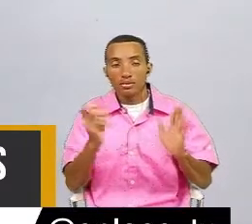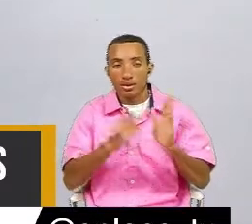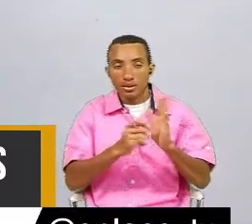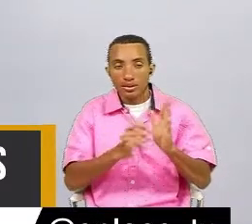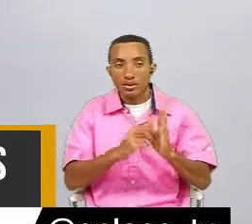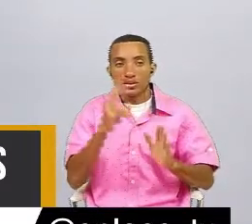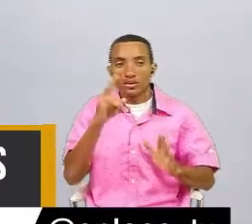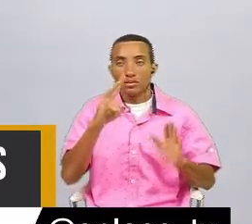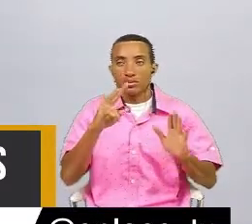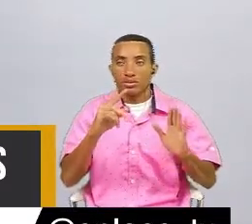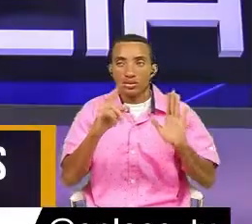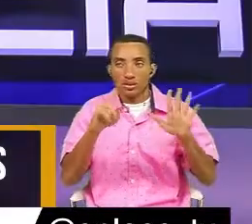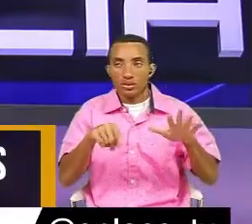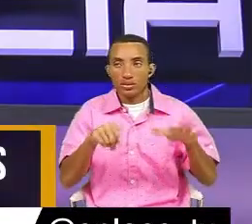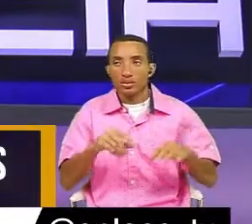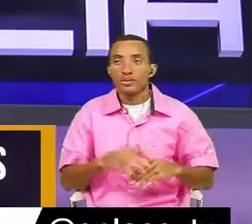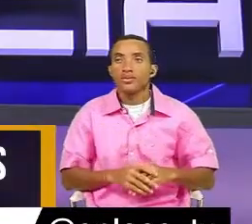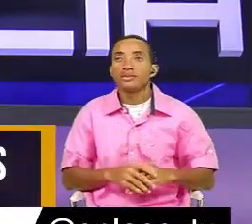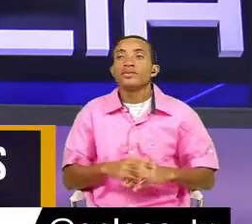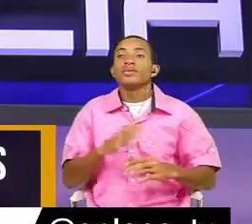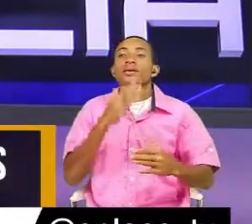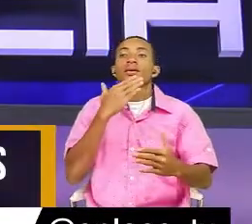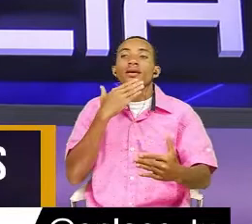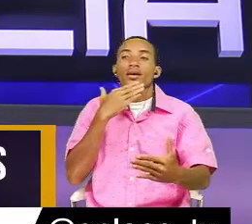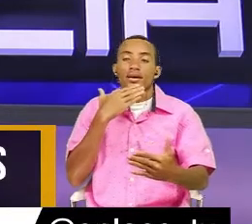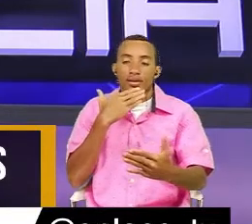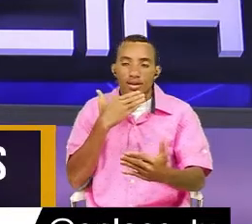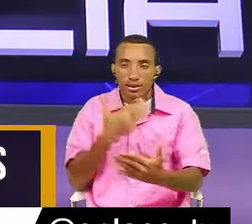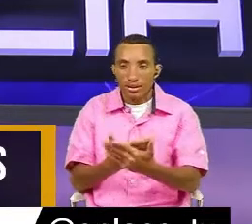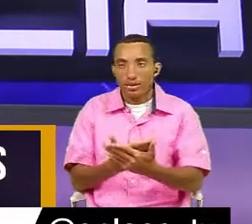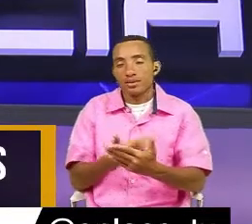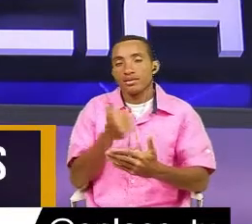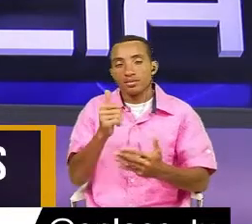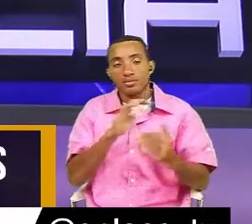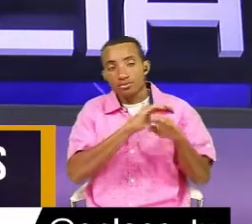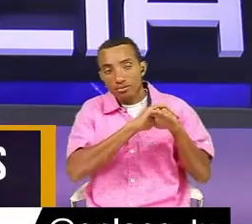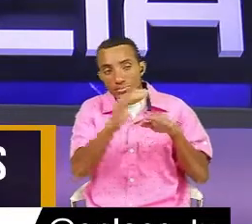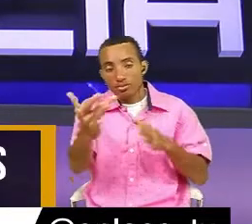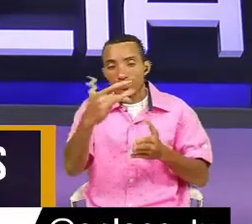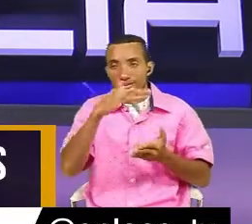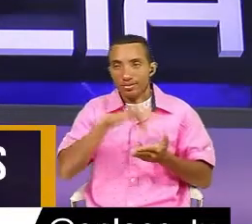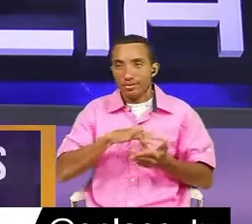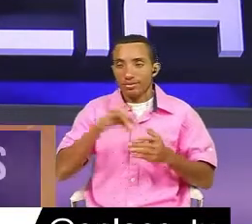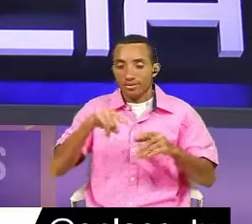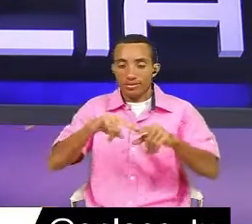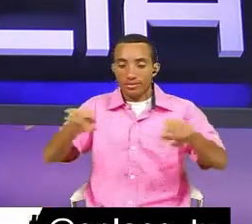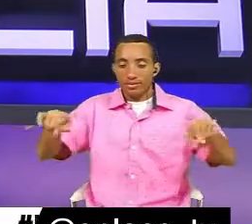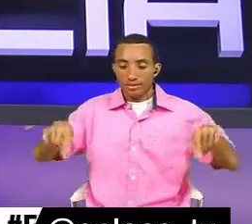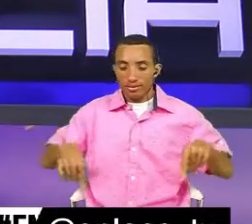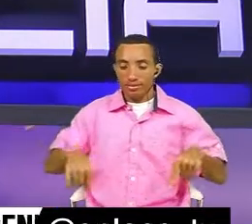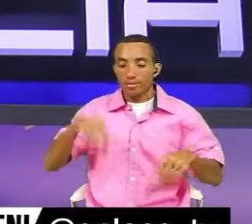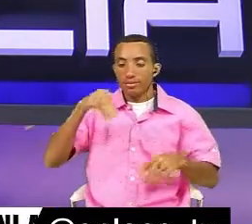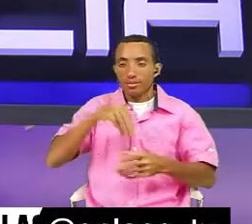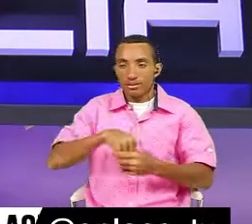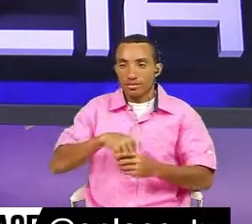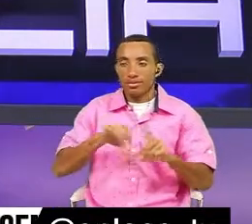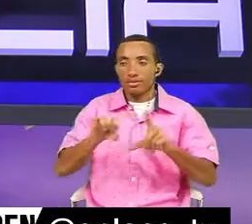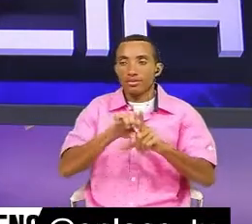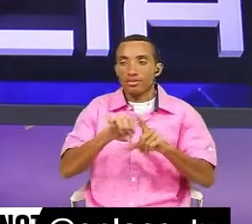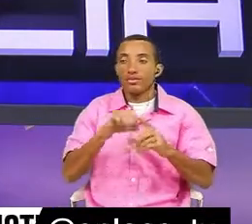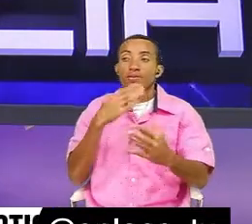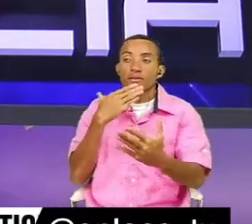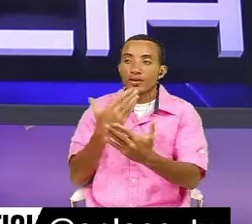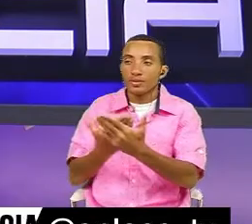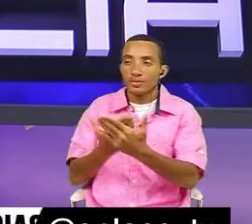periodo de 6 meses. Muy bien, señor director, muchísimas gracias por aceptar nuestra invitación al set de noticias. Estaremos al tanto del desarrollo de esta